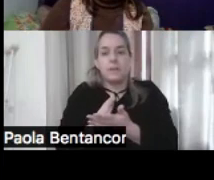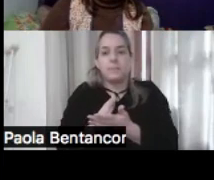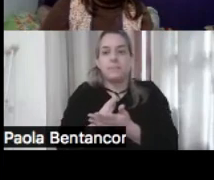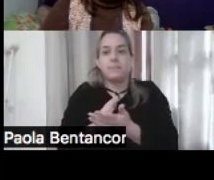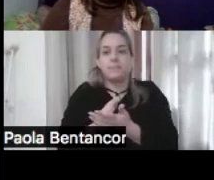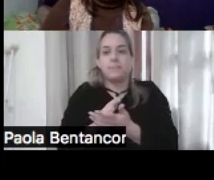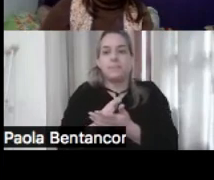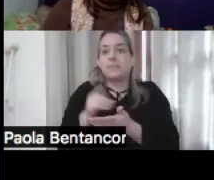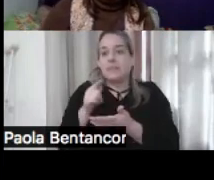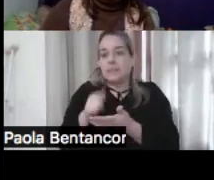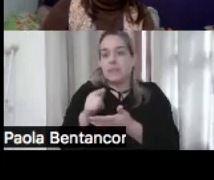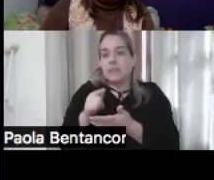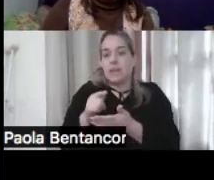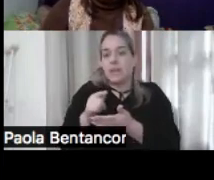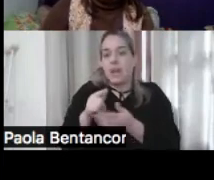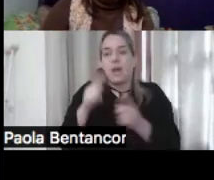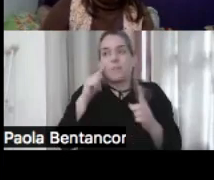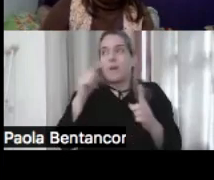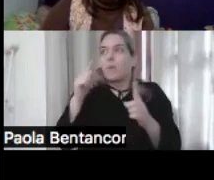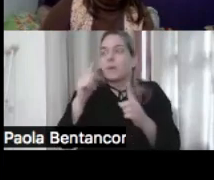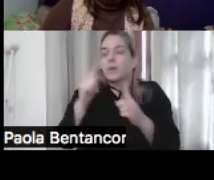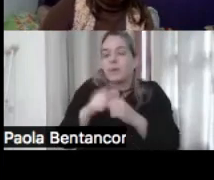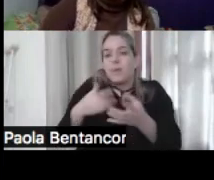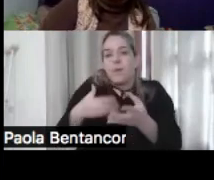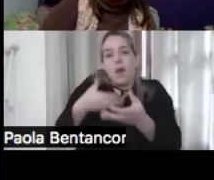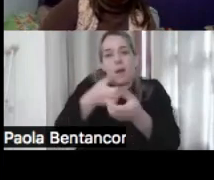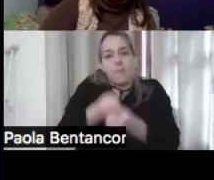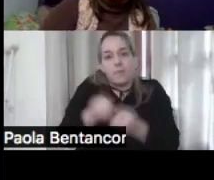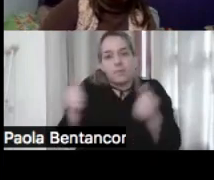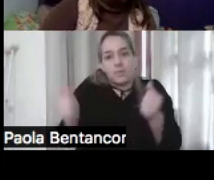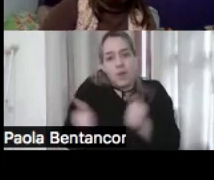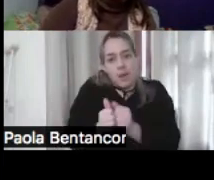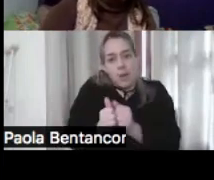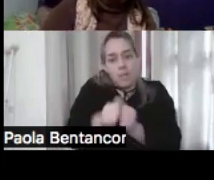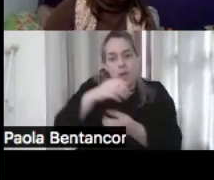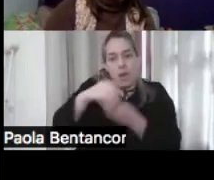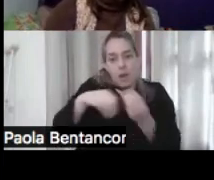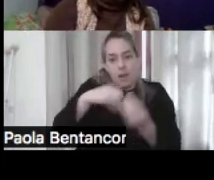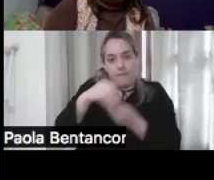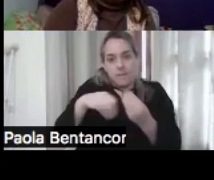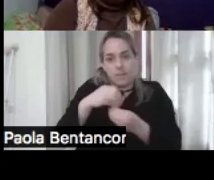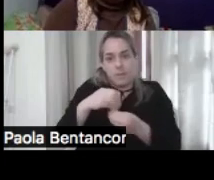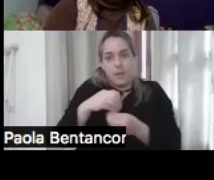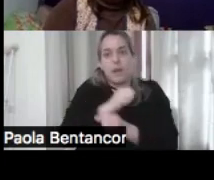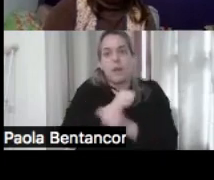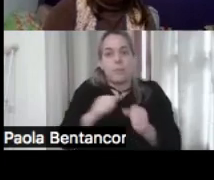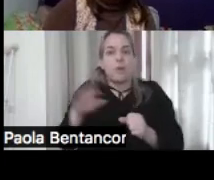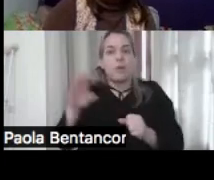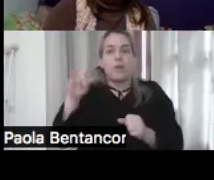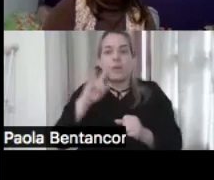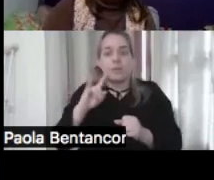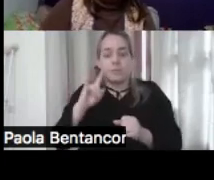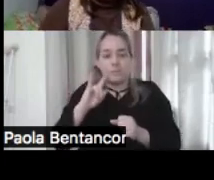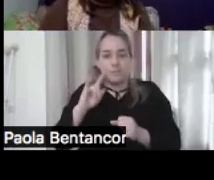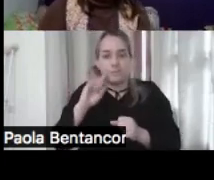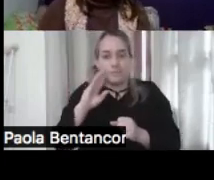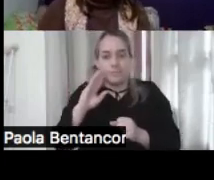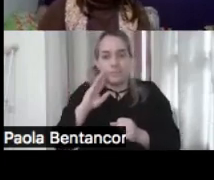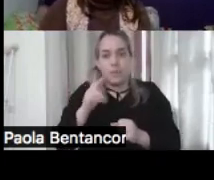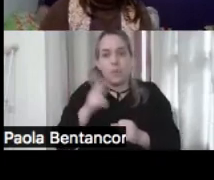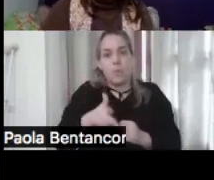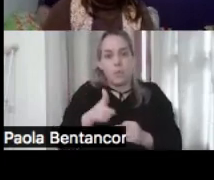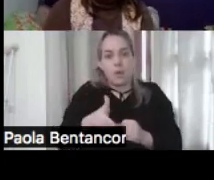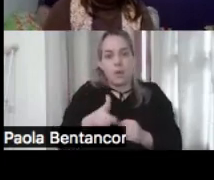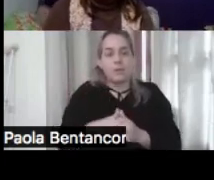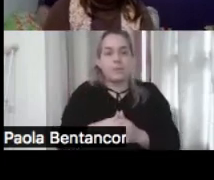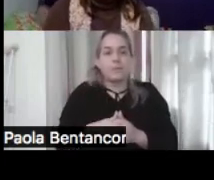logrando acompañar a las familias en el sostén de la lactancia humana. Y bueno,